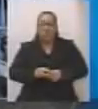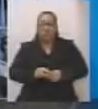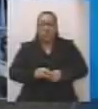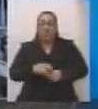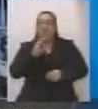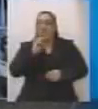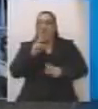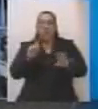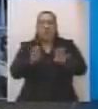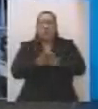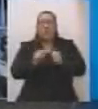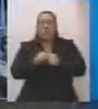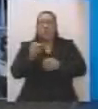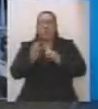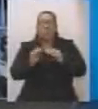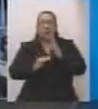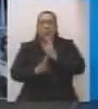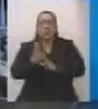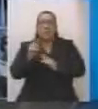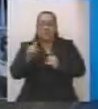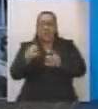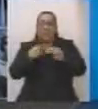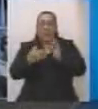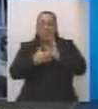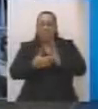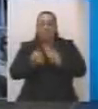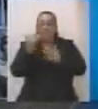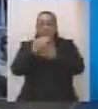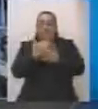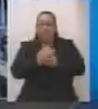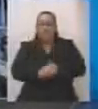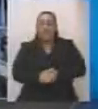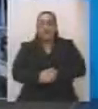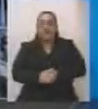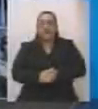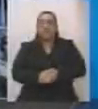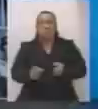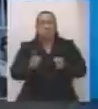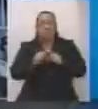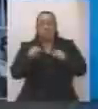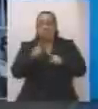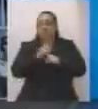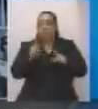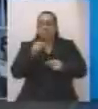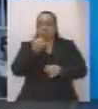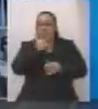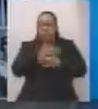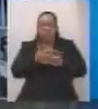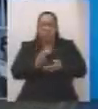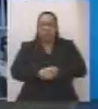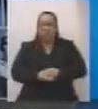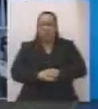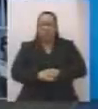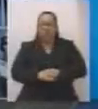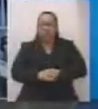economías emergentes. Acabo de presentar el argumento, pero eso no ha sucedido.